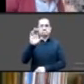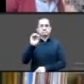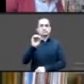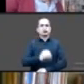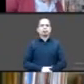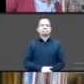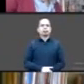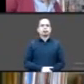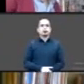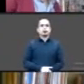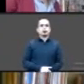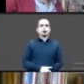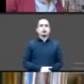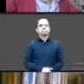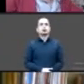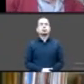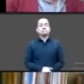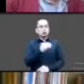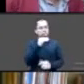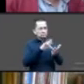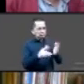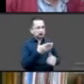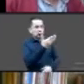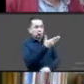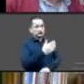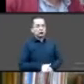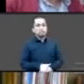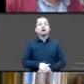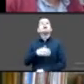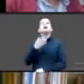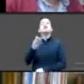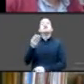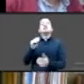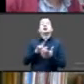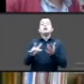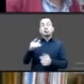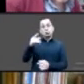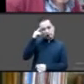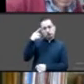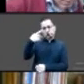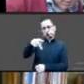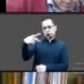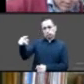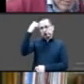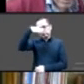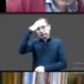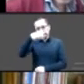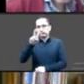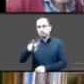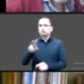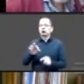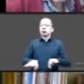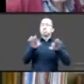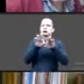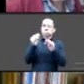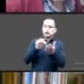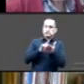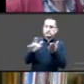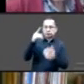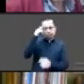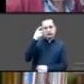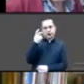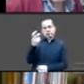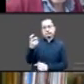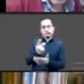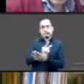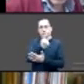muchas gracias Oscar por tus muy sugerentes y muy interesantes experiencias de este programa de educapaz